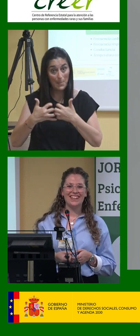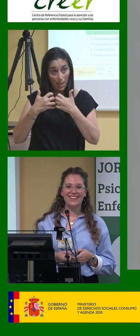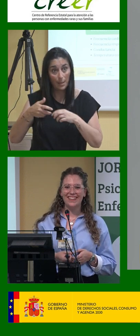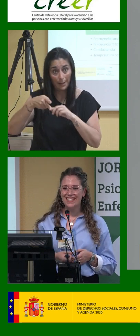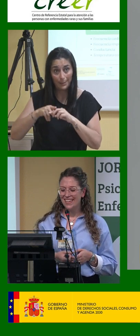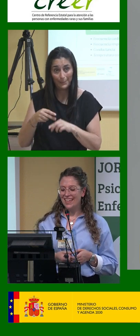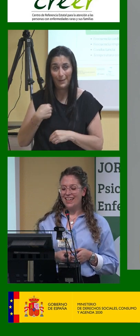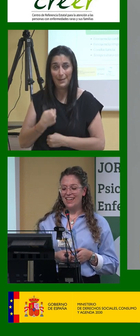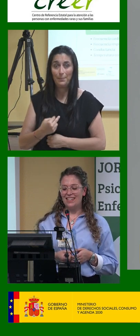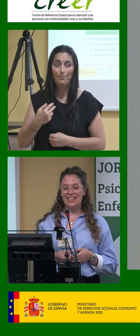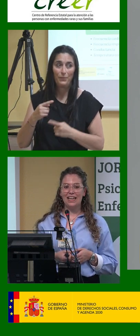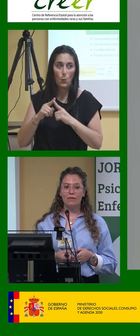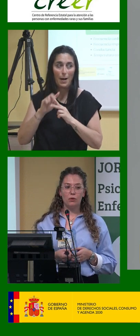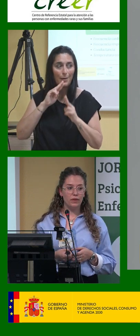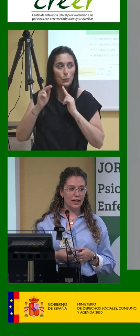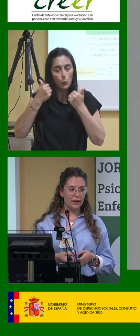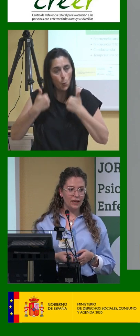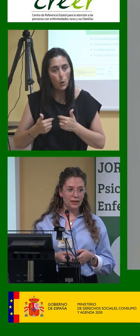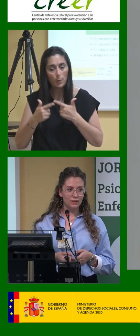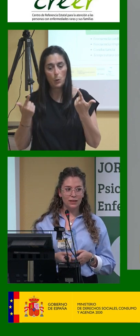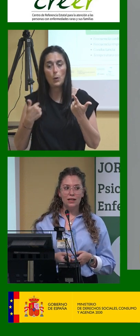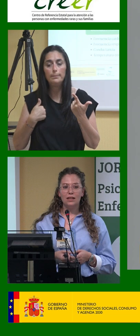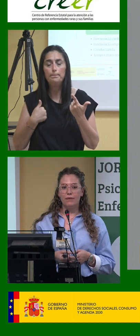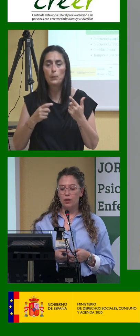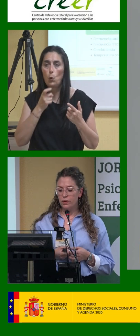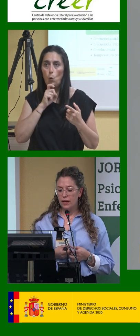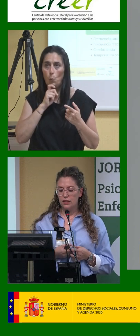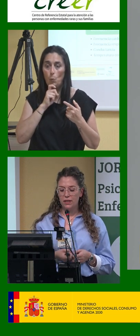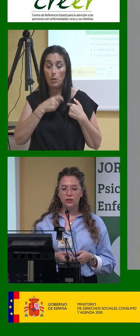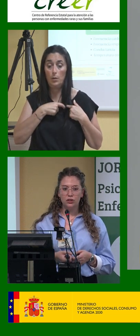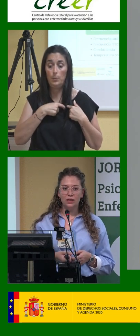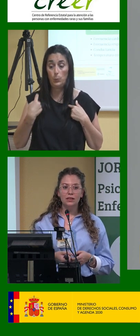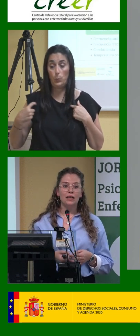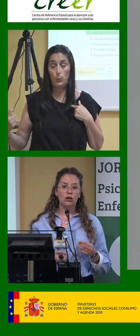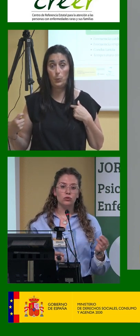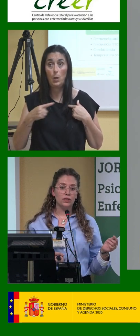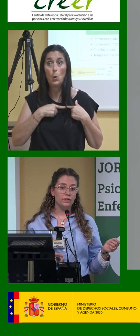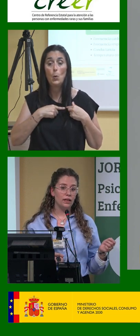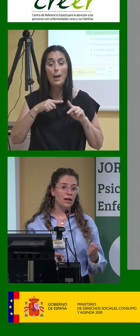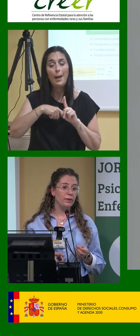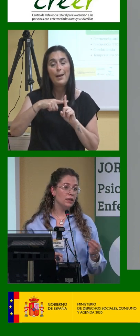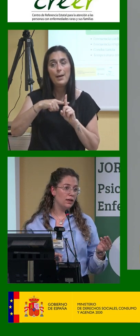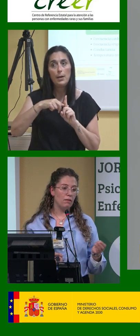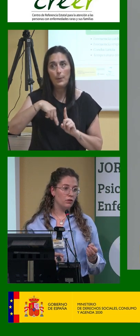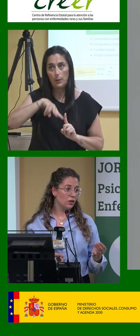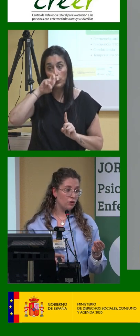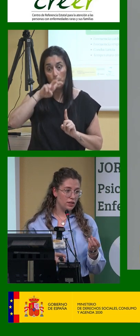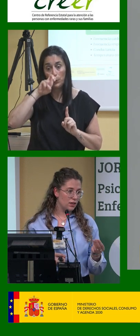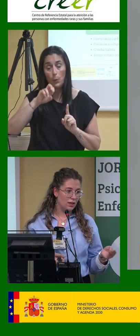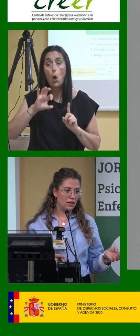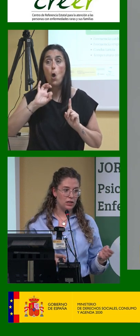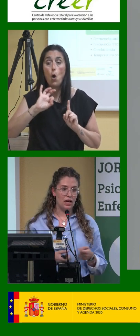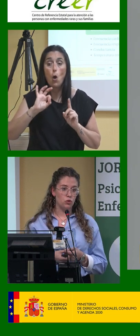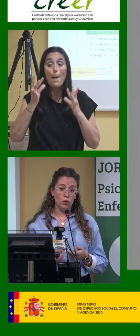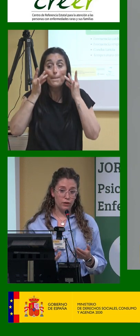mencionado un par de veces, serían la frecuencia cardíaca, la frecuencia respiratoria, la conductancia de la piel, que hablando en claro